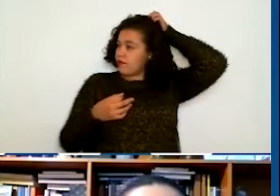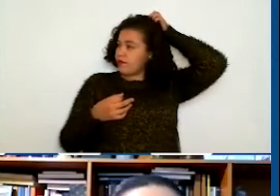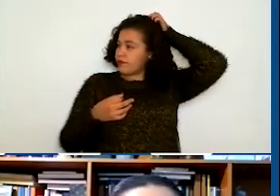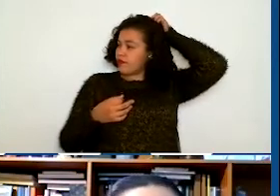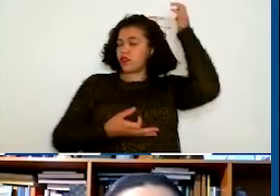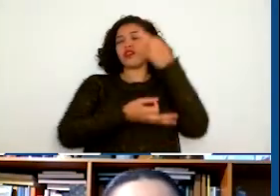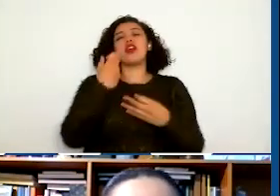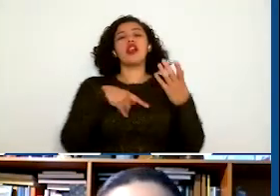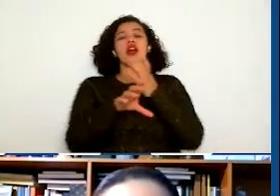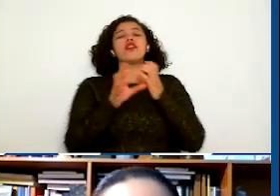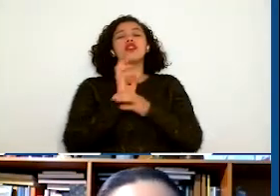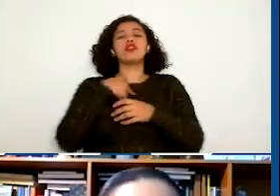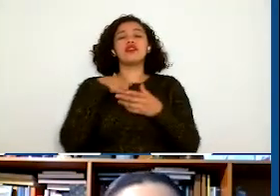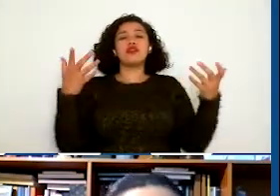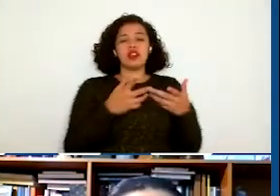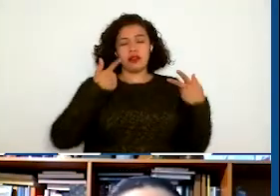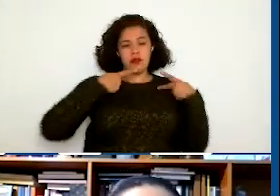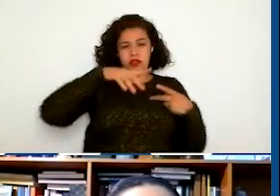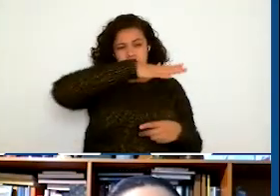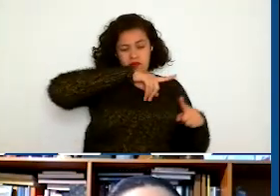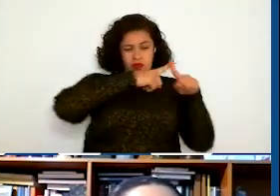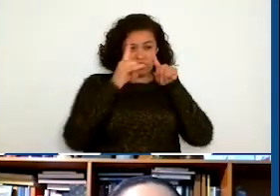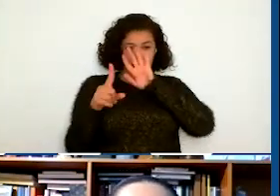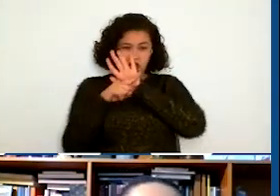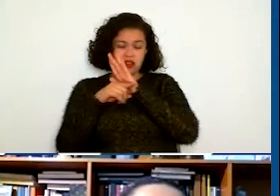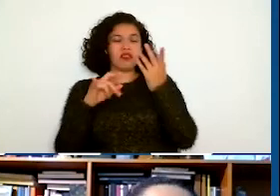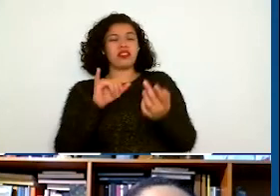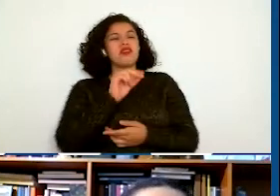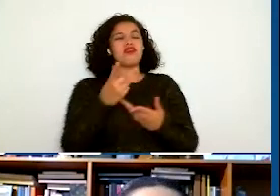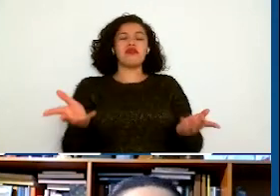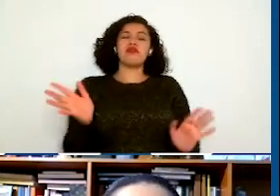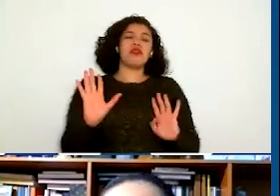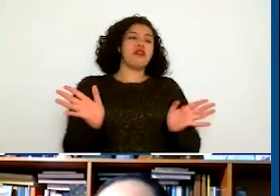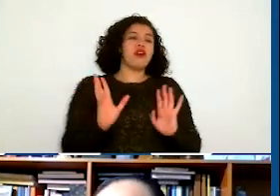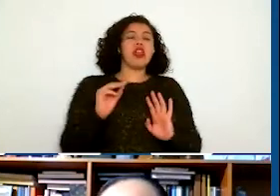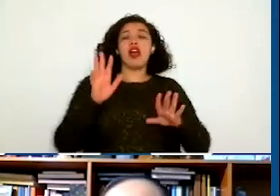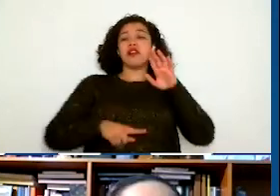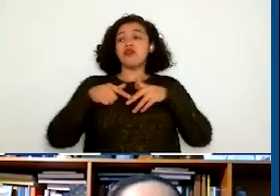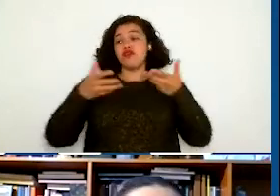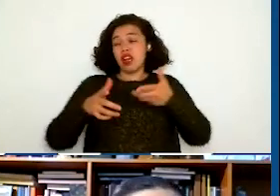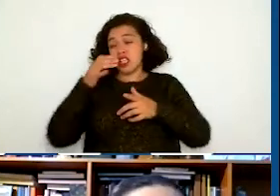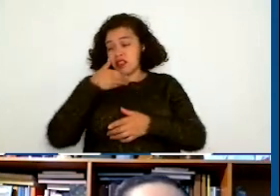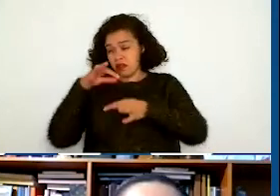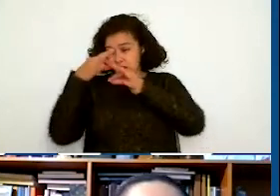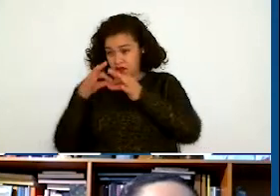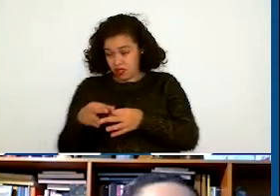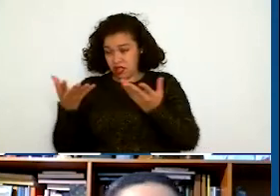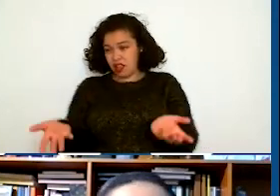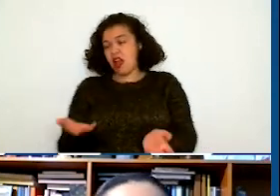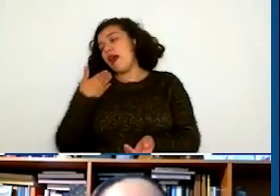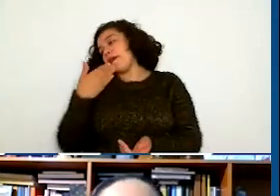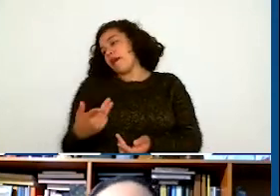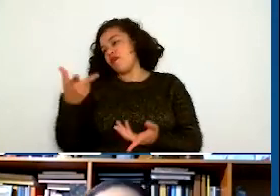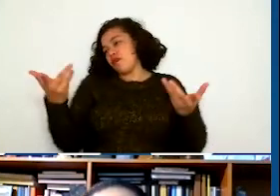tengan algún efecto positivo en la población o no, sino a veces con que ya lo hagas, pues ya hasta ahí se queda, pues quién sabe si beneficia o no, pero tú ya lo hiciste,